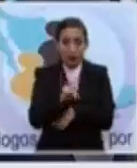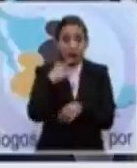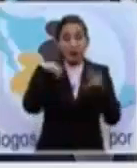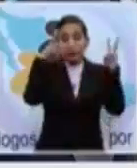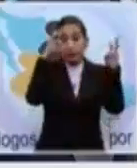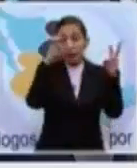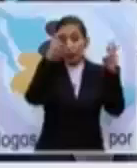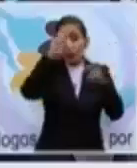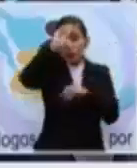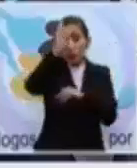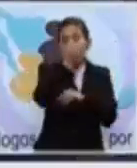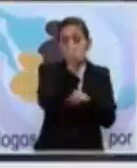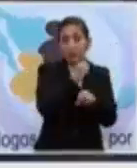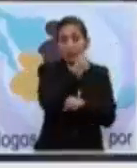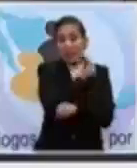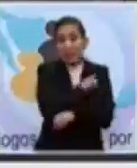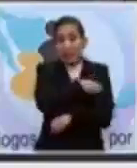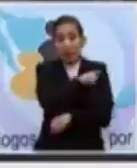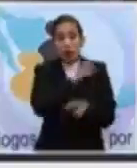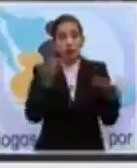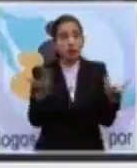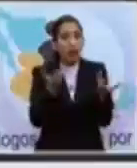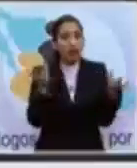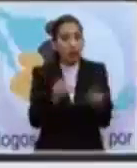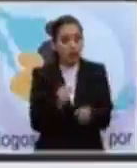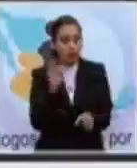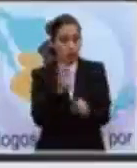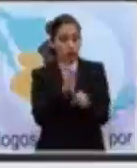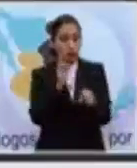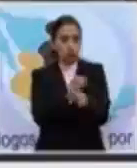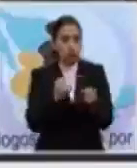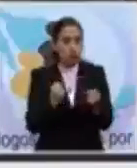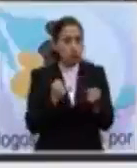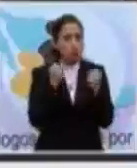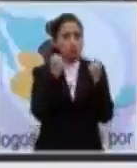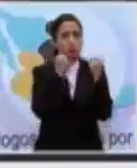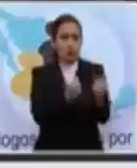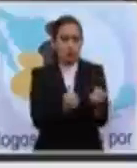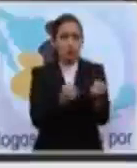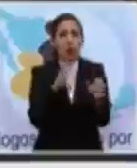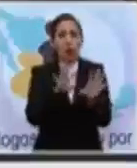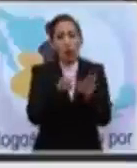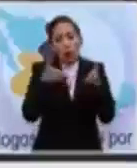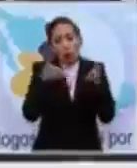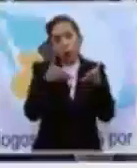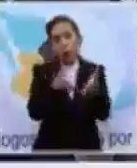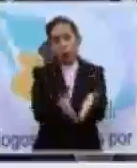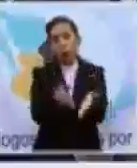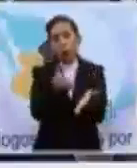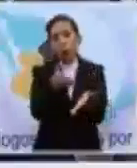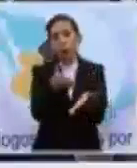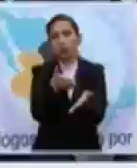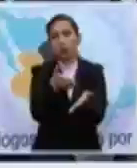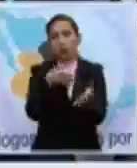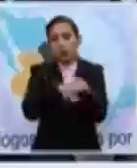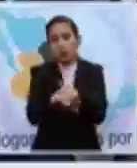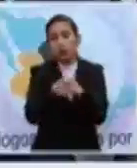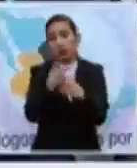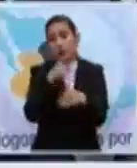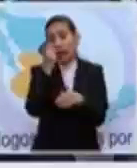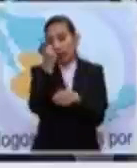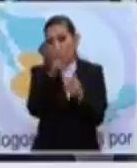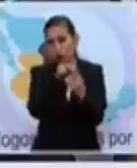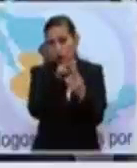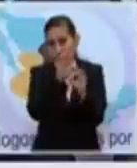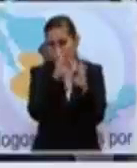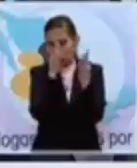materia de universalidad de los servicios de salud se realizan acciones de fortalecimiento, caminando un poco hacia ese rumbo, y hay dos estrategias,